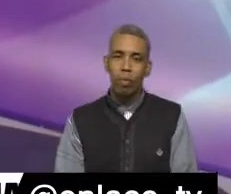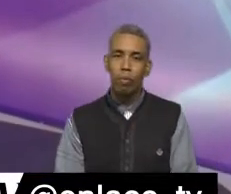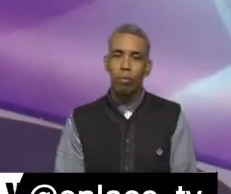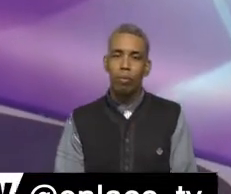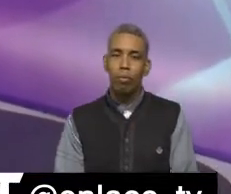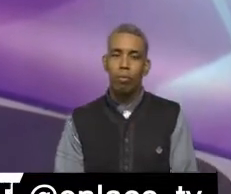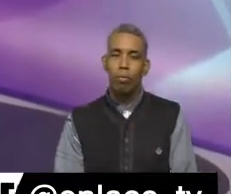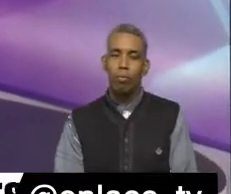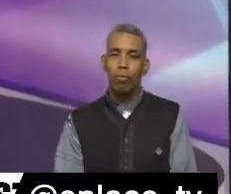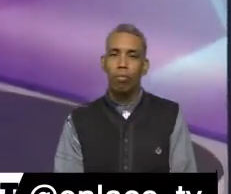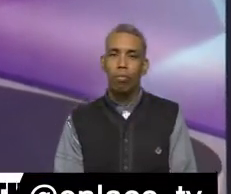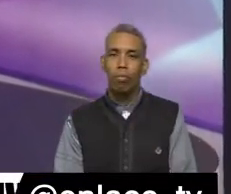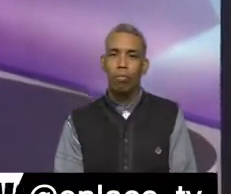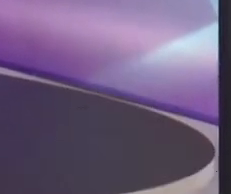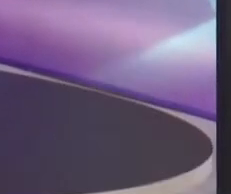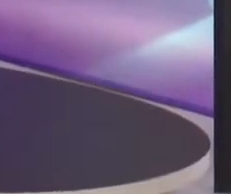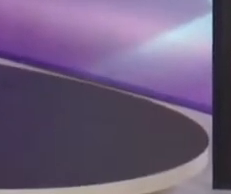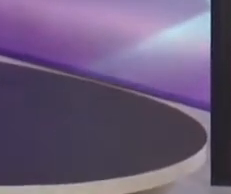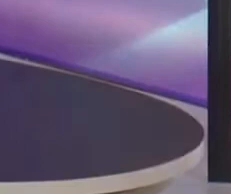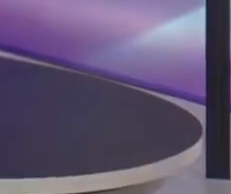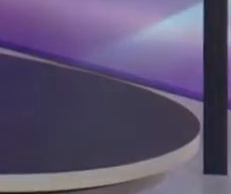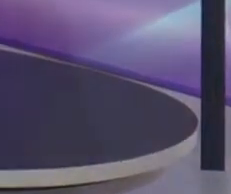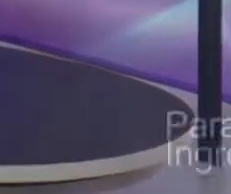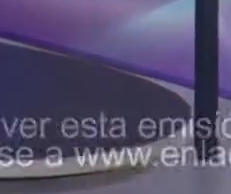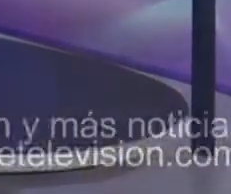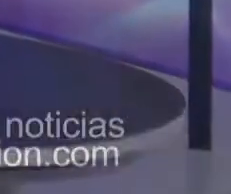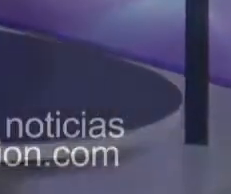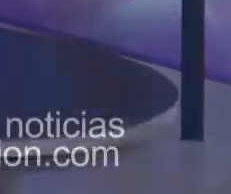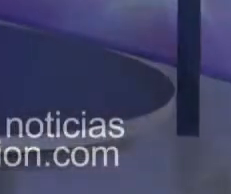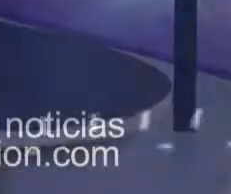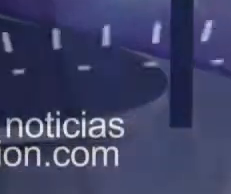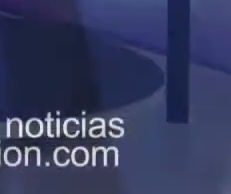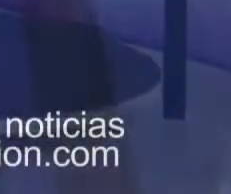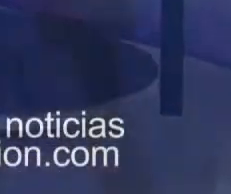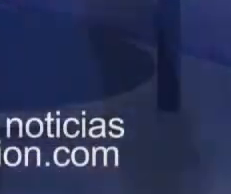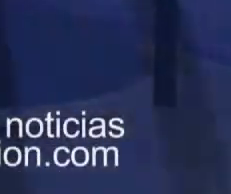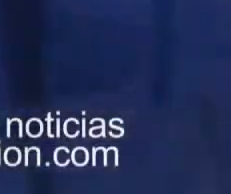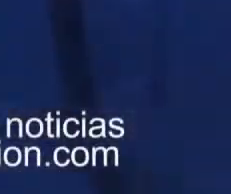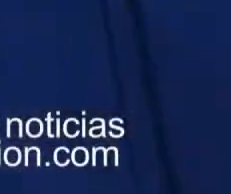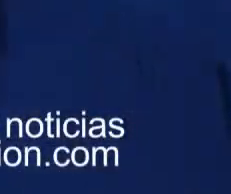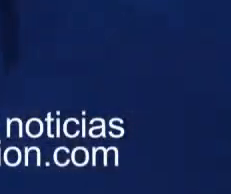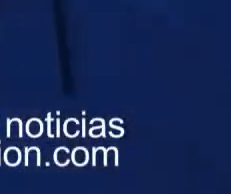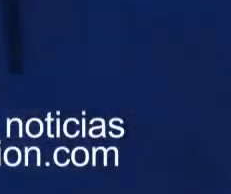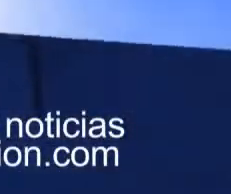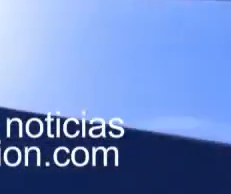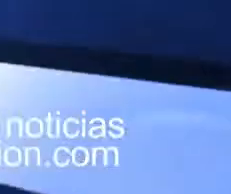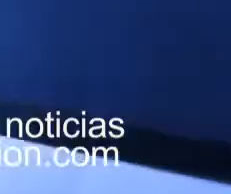una feliz noche.